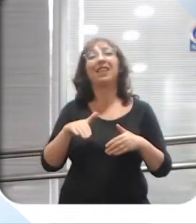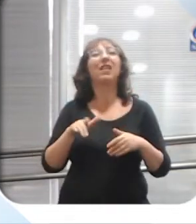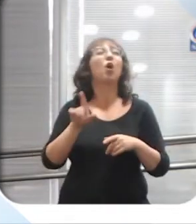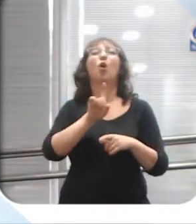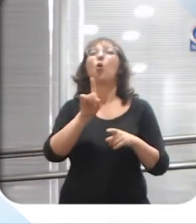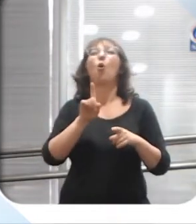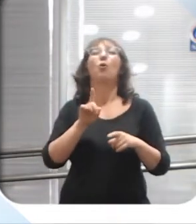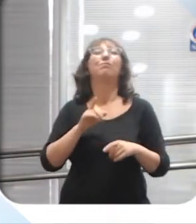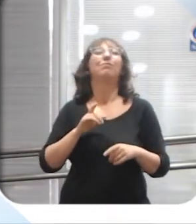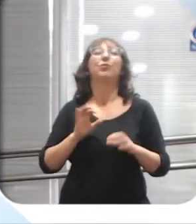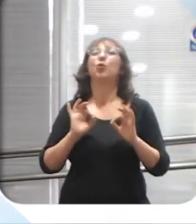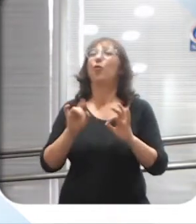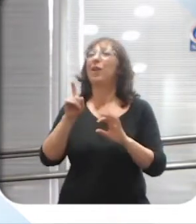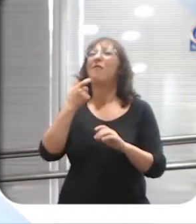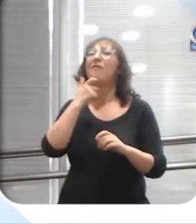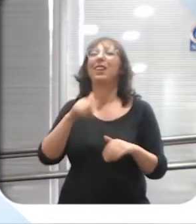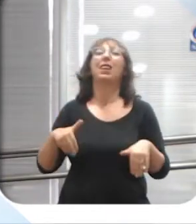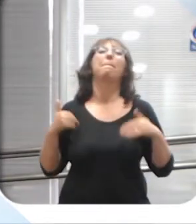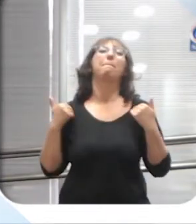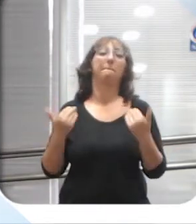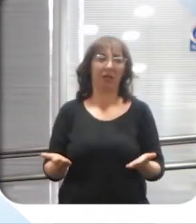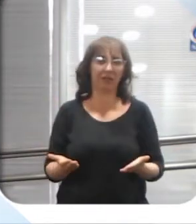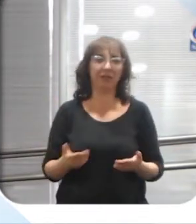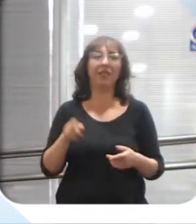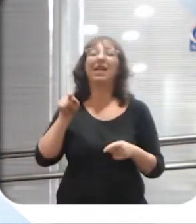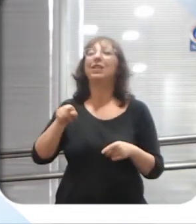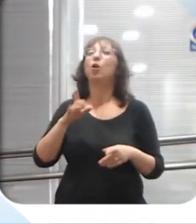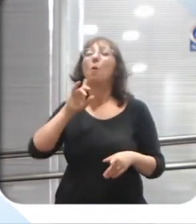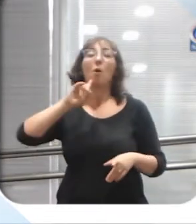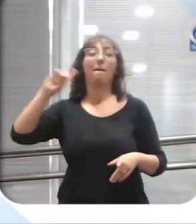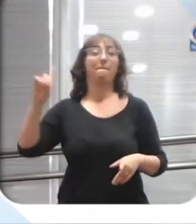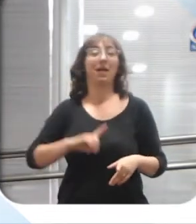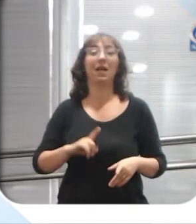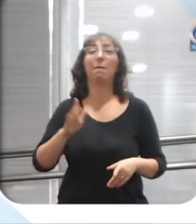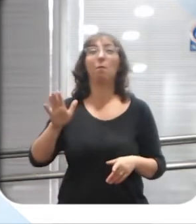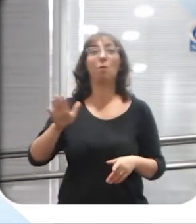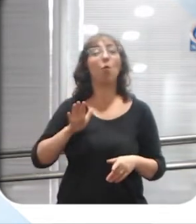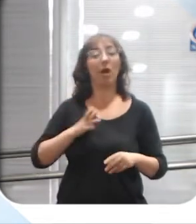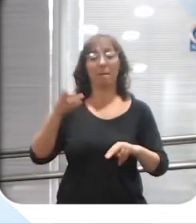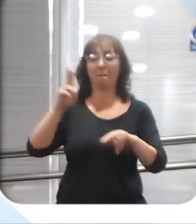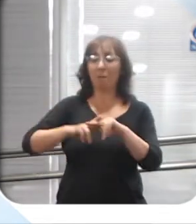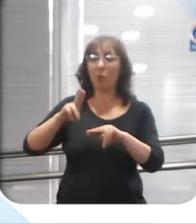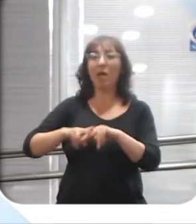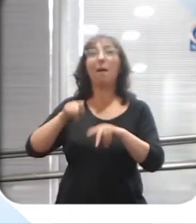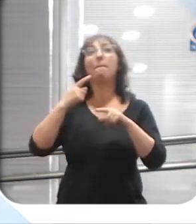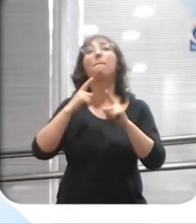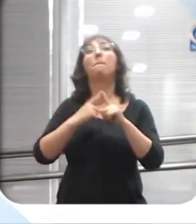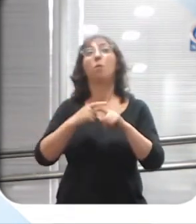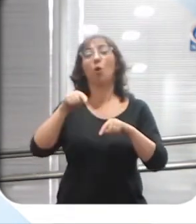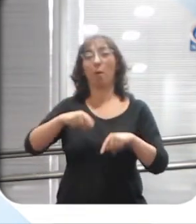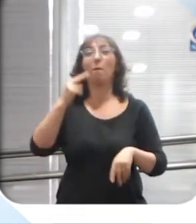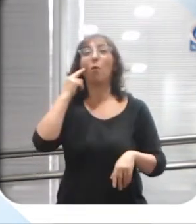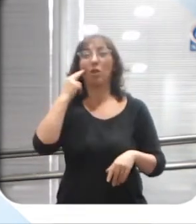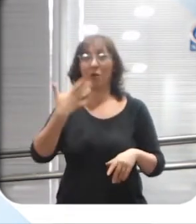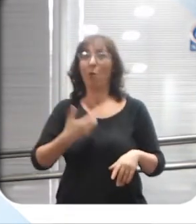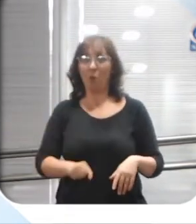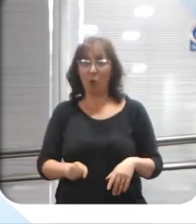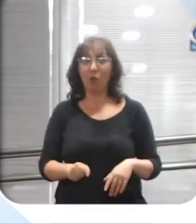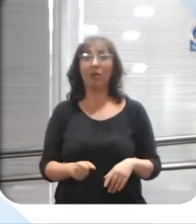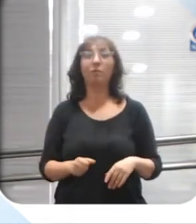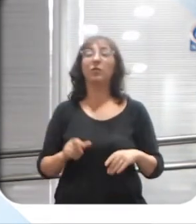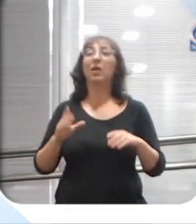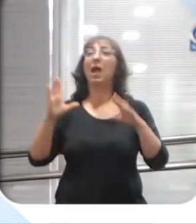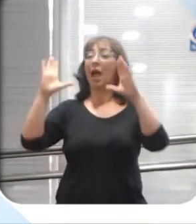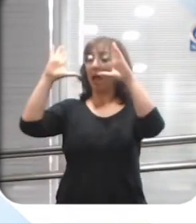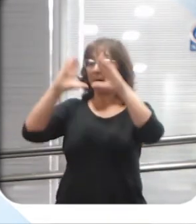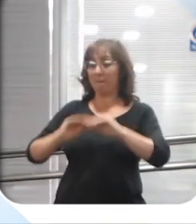era suficiente, porque esto es el emergente. Bueno, teníamos mujeres que se morían por esta causa y luego que apagamos